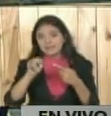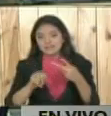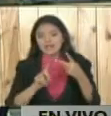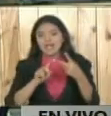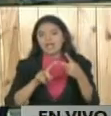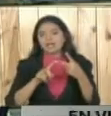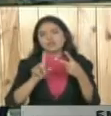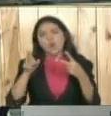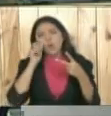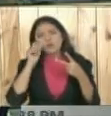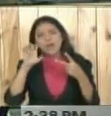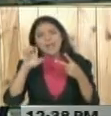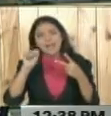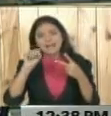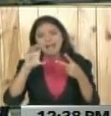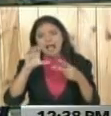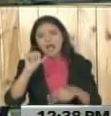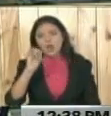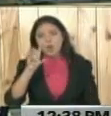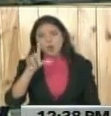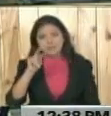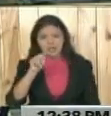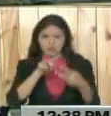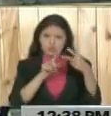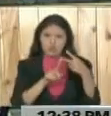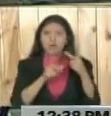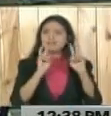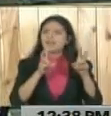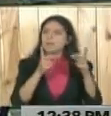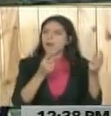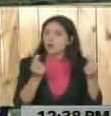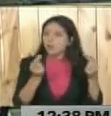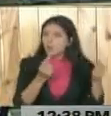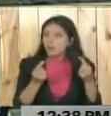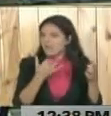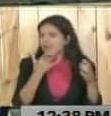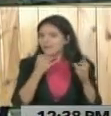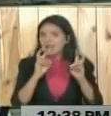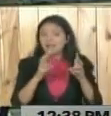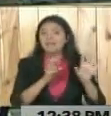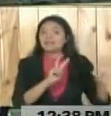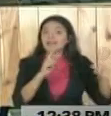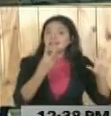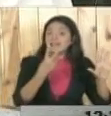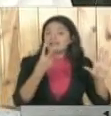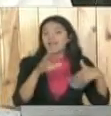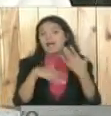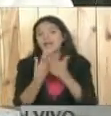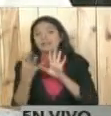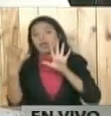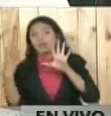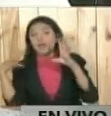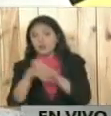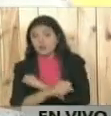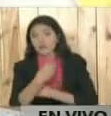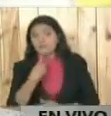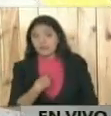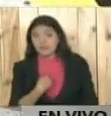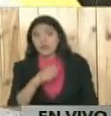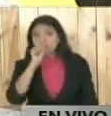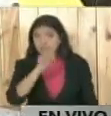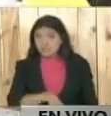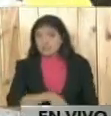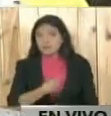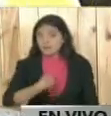Escalona. Vamos a hablar de lo del tema de economía, algo de economía. De 7 a 9, me dijo Ernesto, presidente.